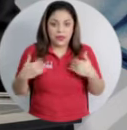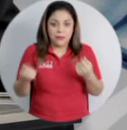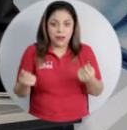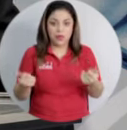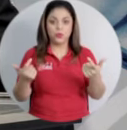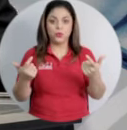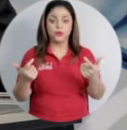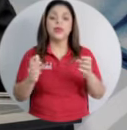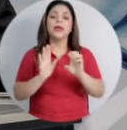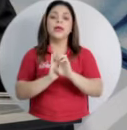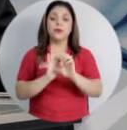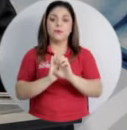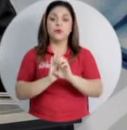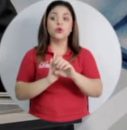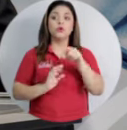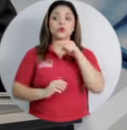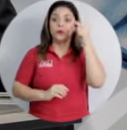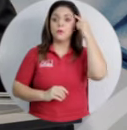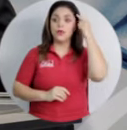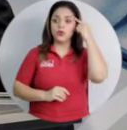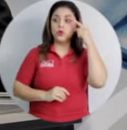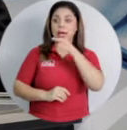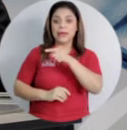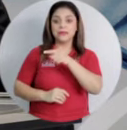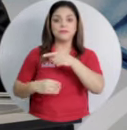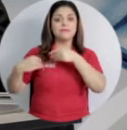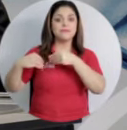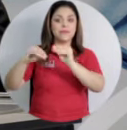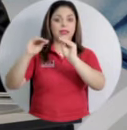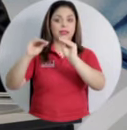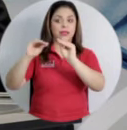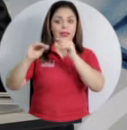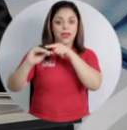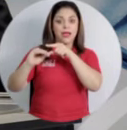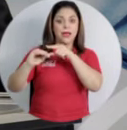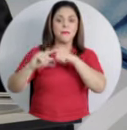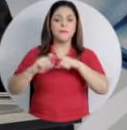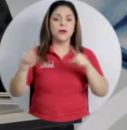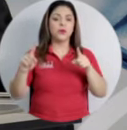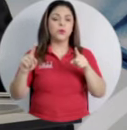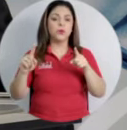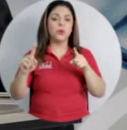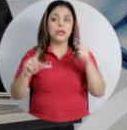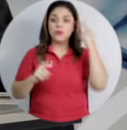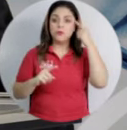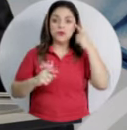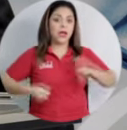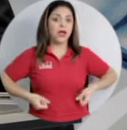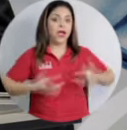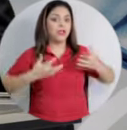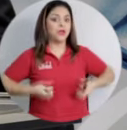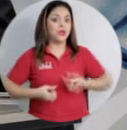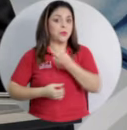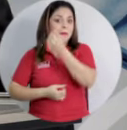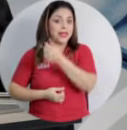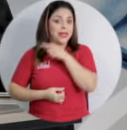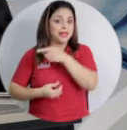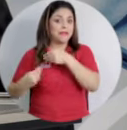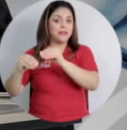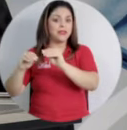Entonces anticipaba el gasto porque estaba confiado de que la venta se iba a dar. Pero ¿qué pasa si el que hace la venta tiene